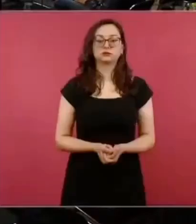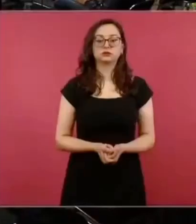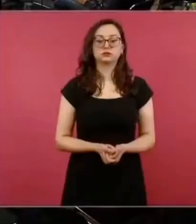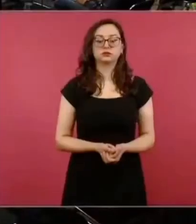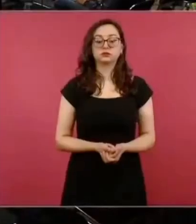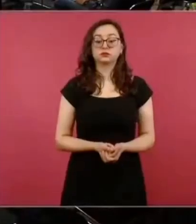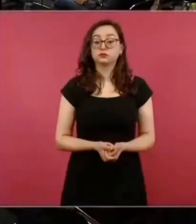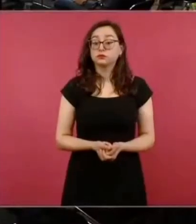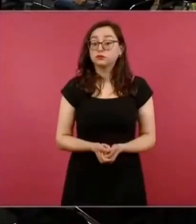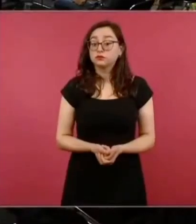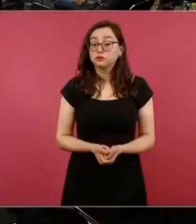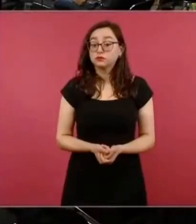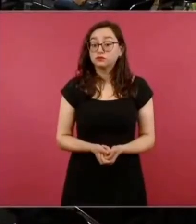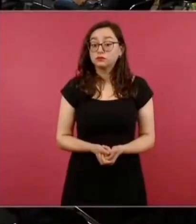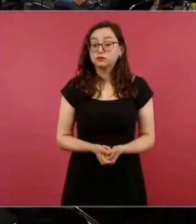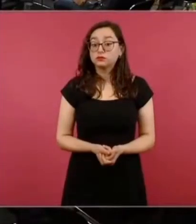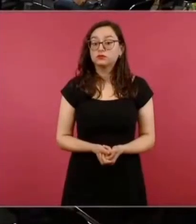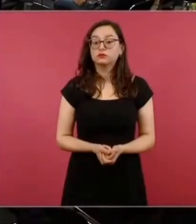¿Perdone?